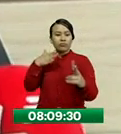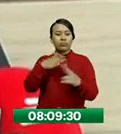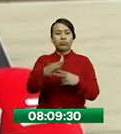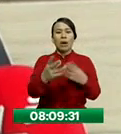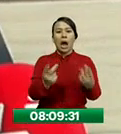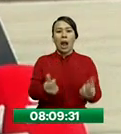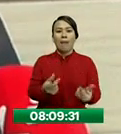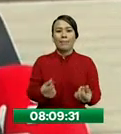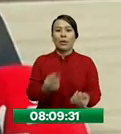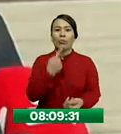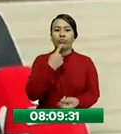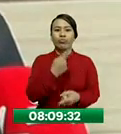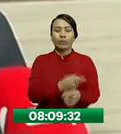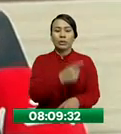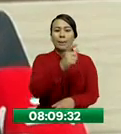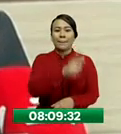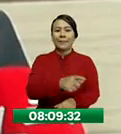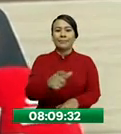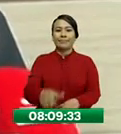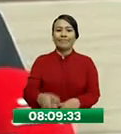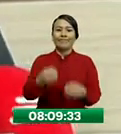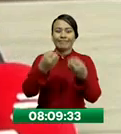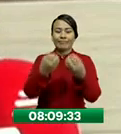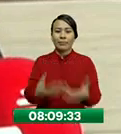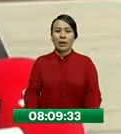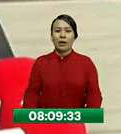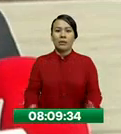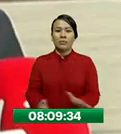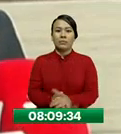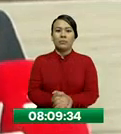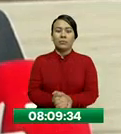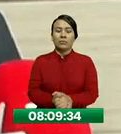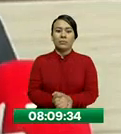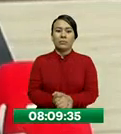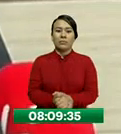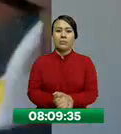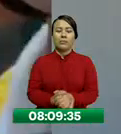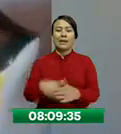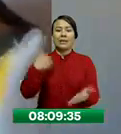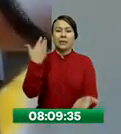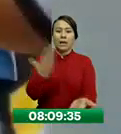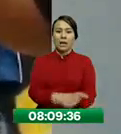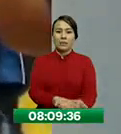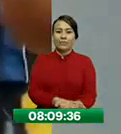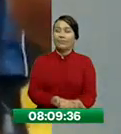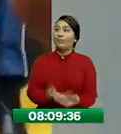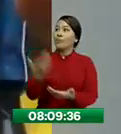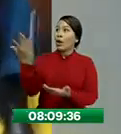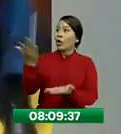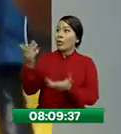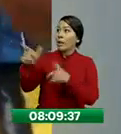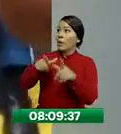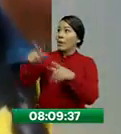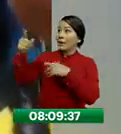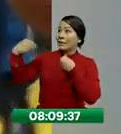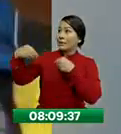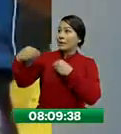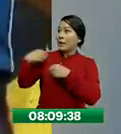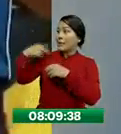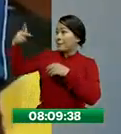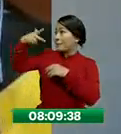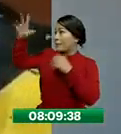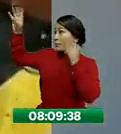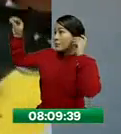y los señores agentes terminaron en el piso. El centro comercial entregó los videos